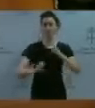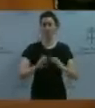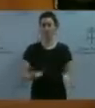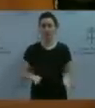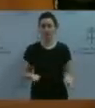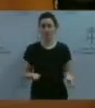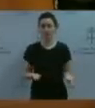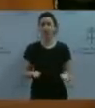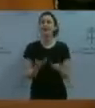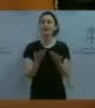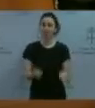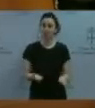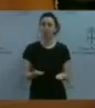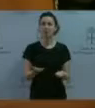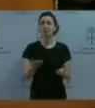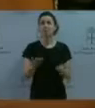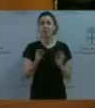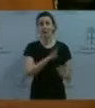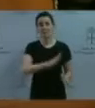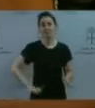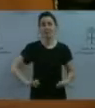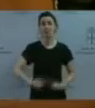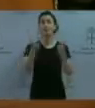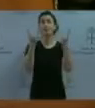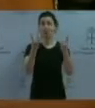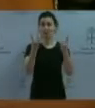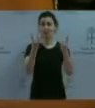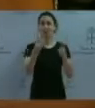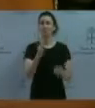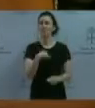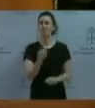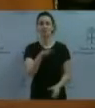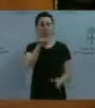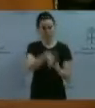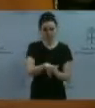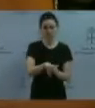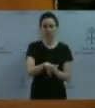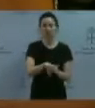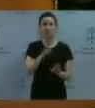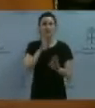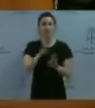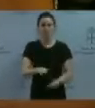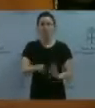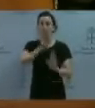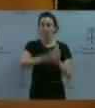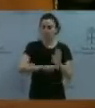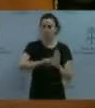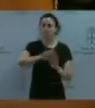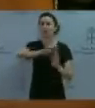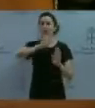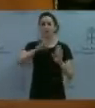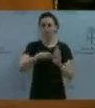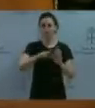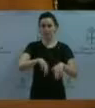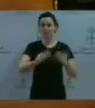la oficialidad, vamos a votar a favor del dictamen de la Comisión del Reglamento y la proposición de reforma de esta Xunta General que se trae hoy a esta